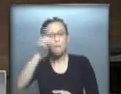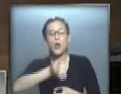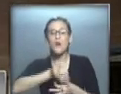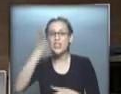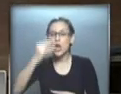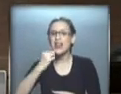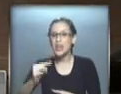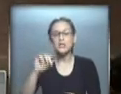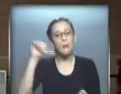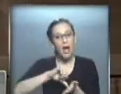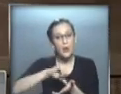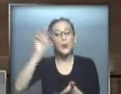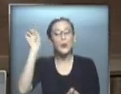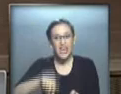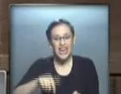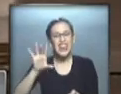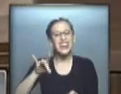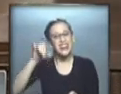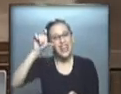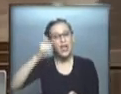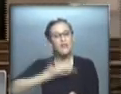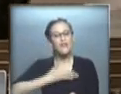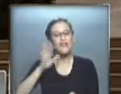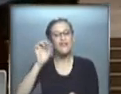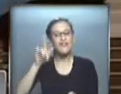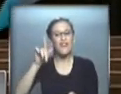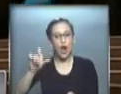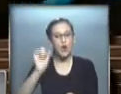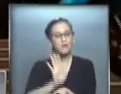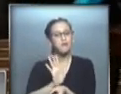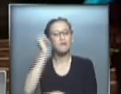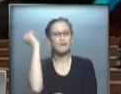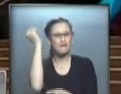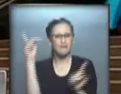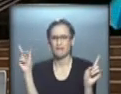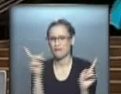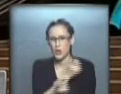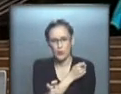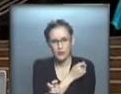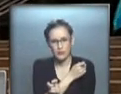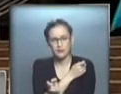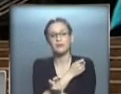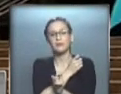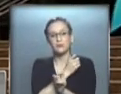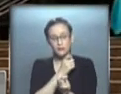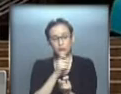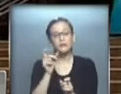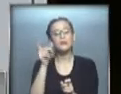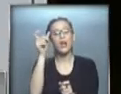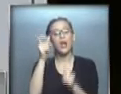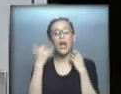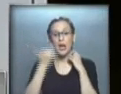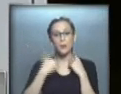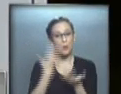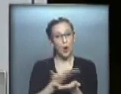dicen que el país entraría en default con graves consecuencias para la economía mundial los republicanos habrían presentado una propuesta